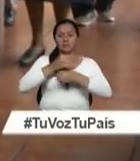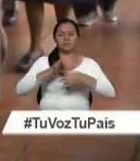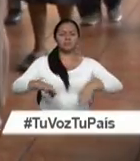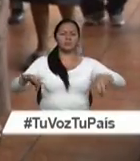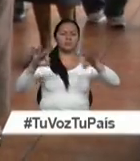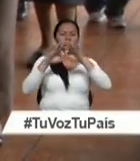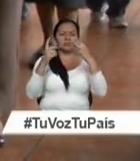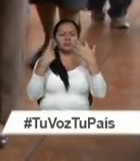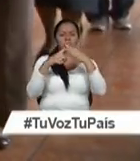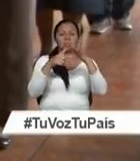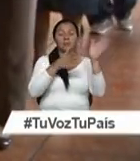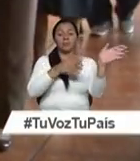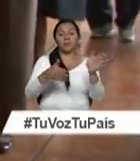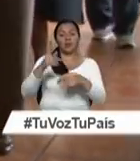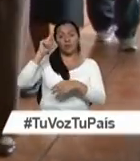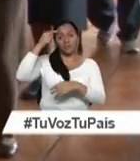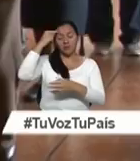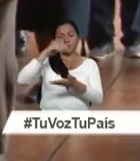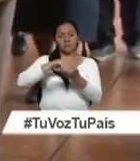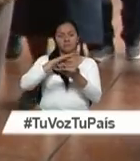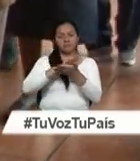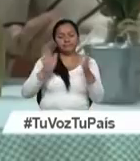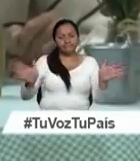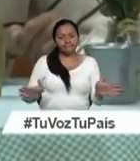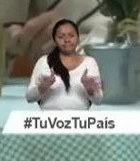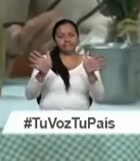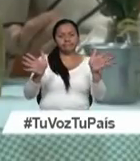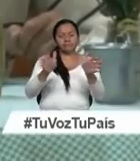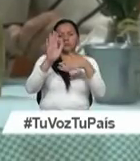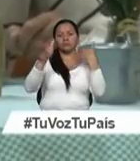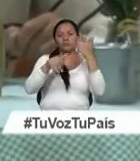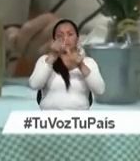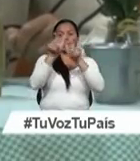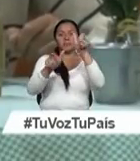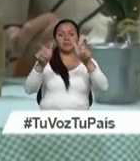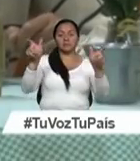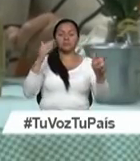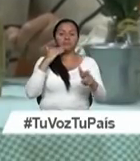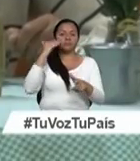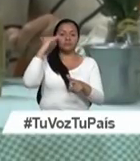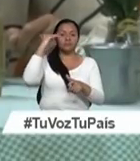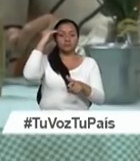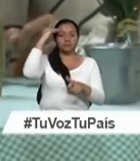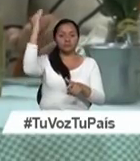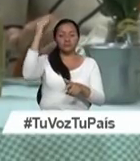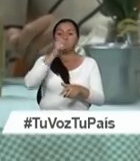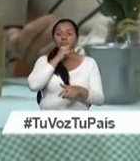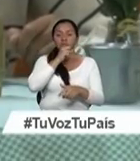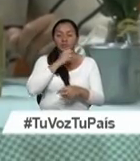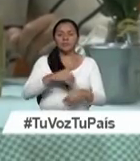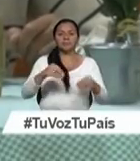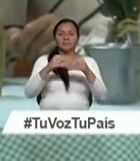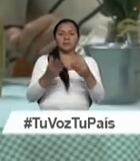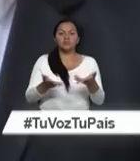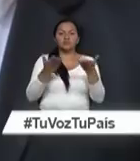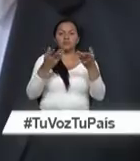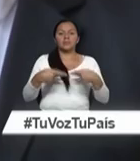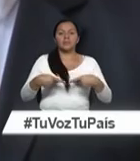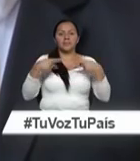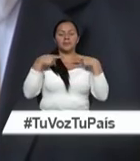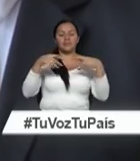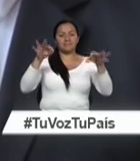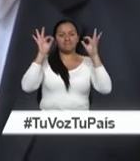de la política de gobierno que promueve la participación activa de las personas de la tercera edad y garantiza su calidad de vida.